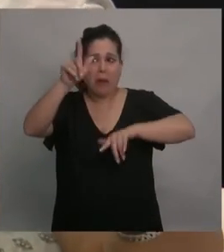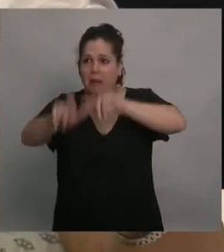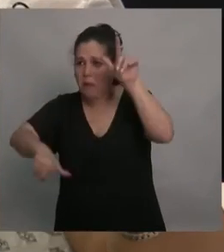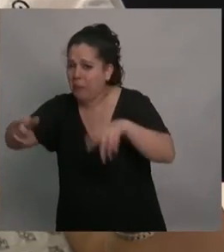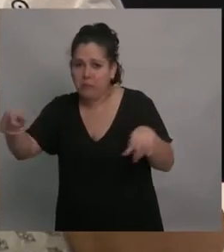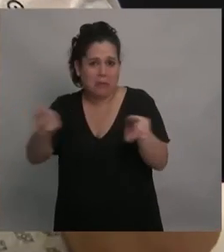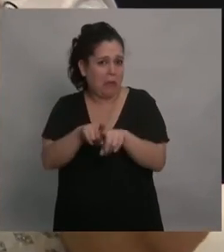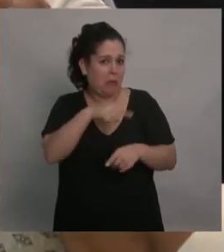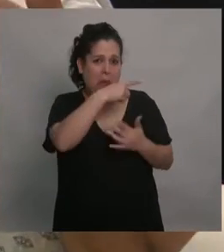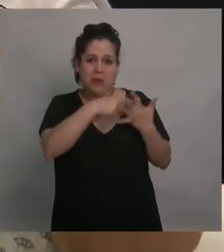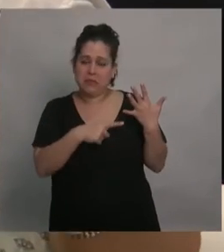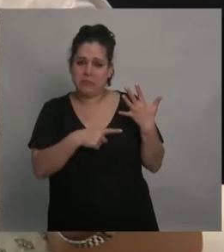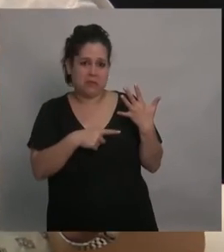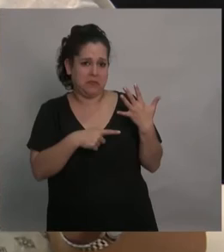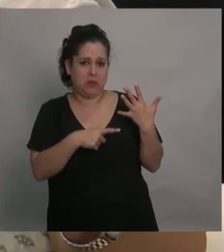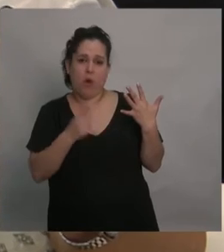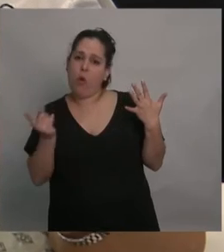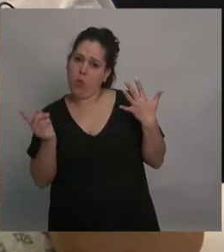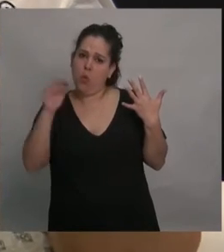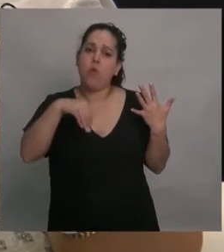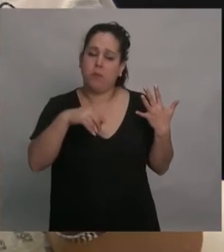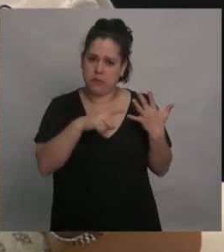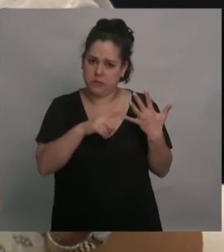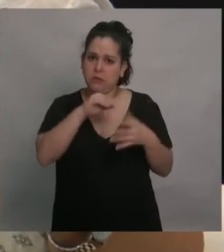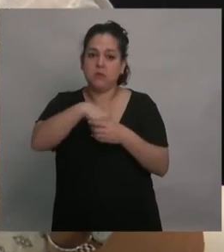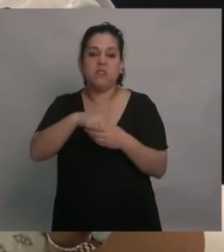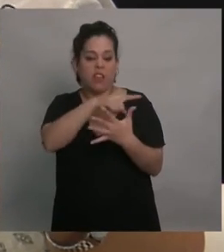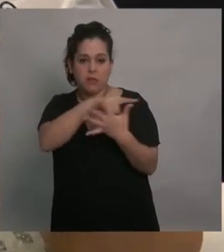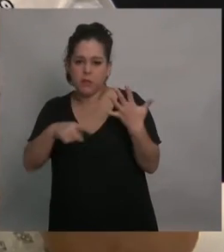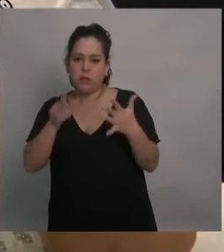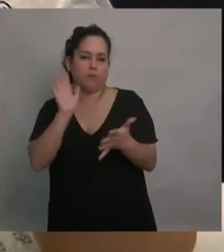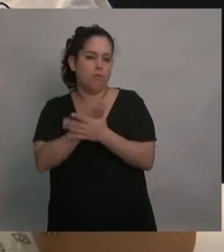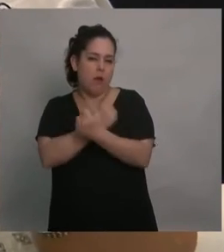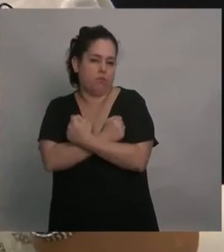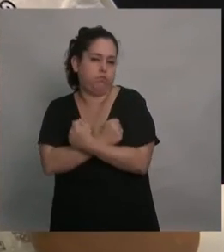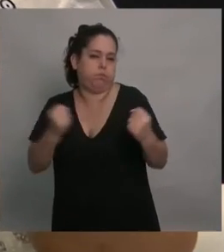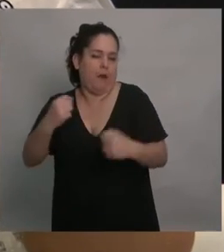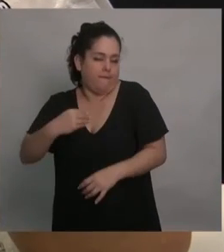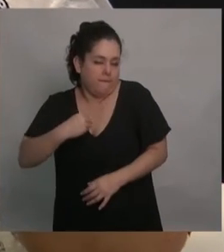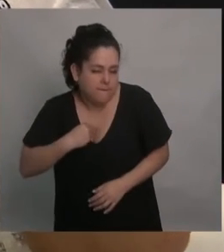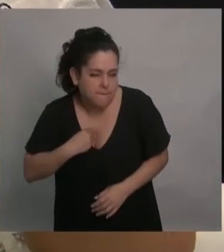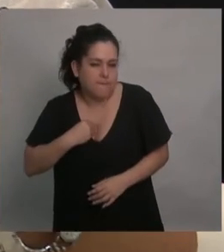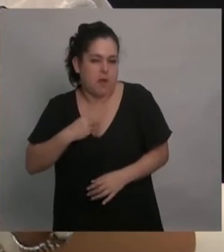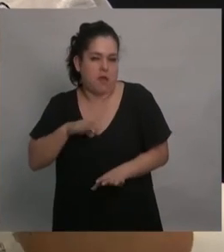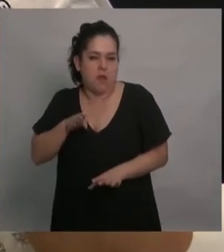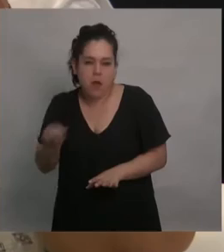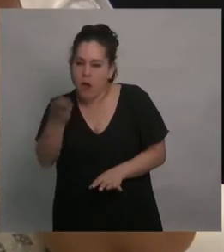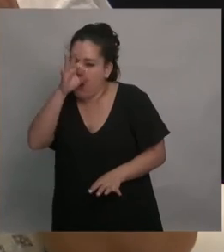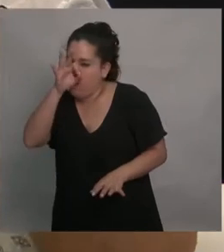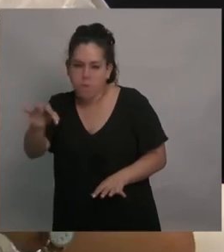estudiante, de ser uno más, y son héroes. Y son héroes, y eso se lo